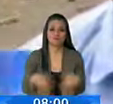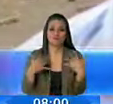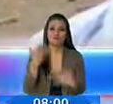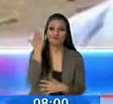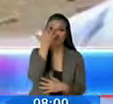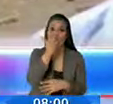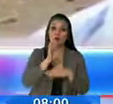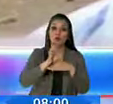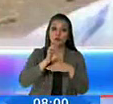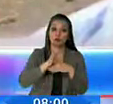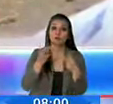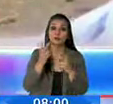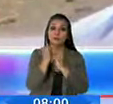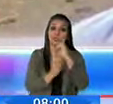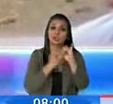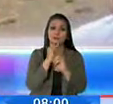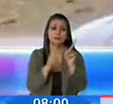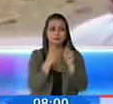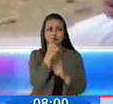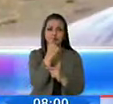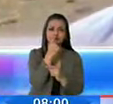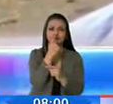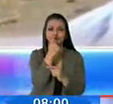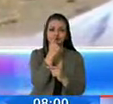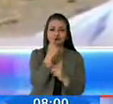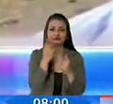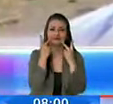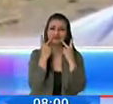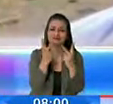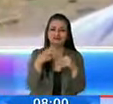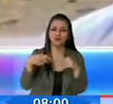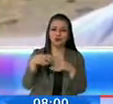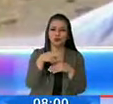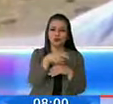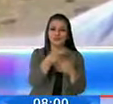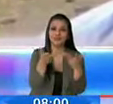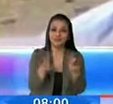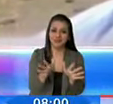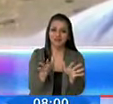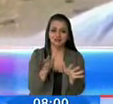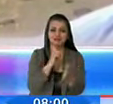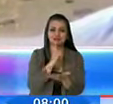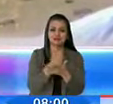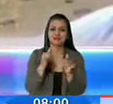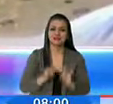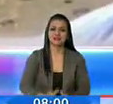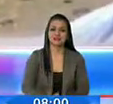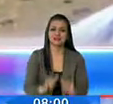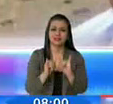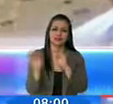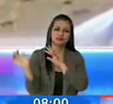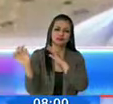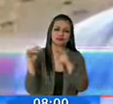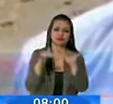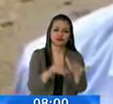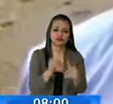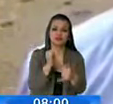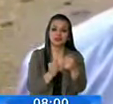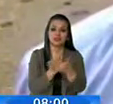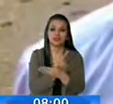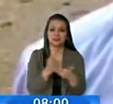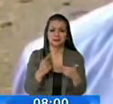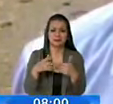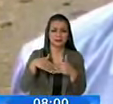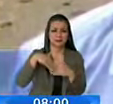nacional e internacional. Y prueba de ello es que ya vemos la presencia de turistas acá y estamos convencidos que esta afluencia va a ser mayoritaria el fin de semana. Así